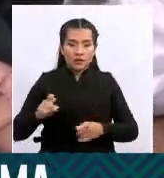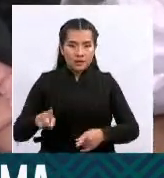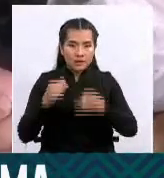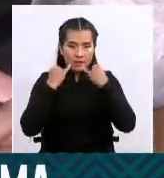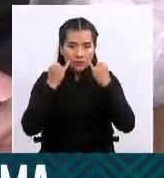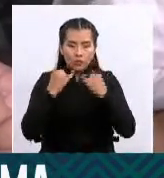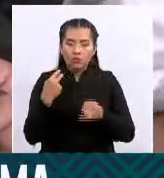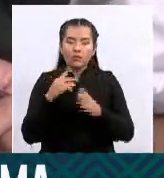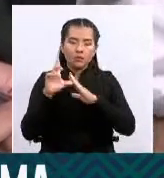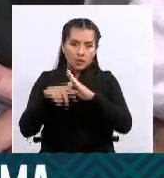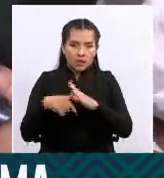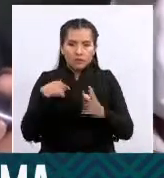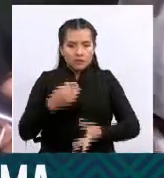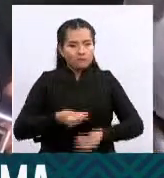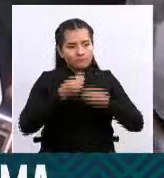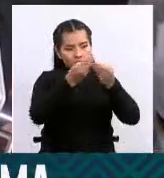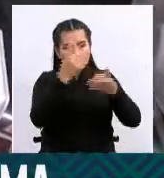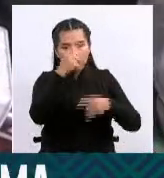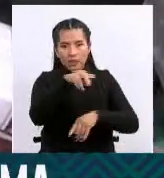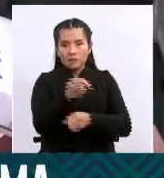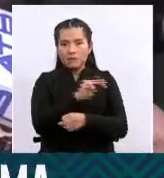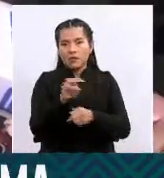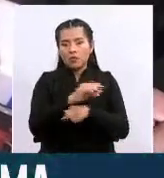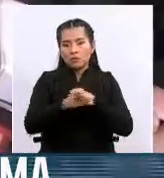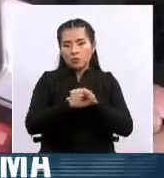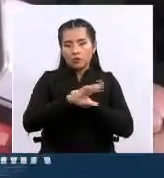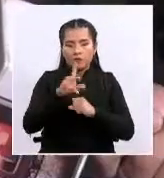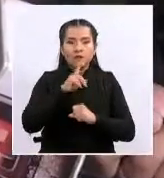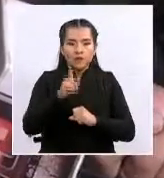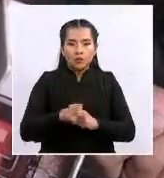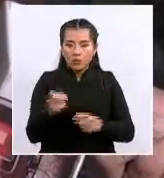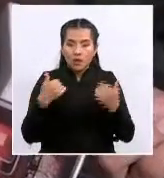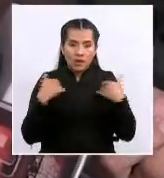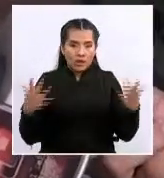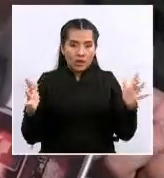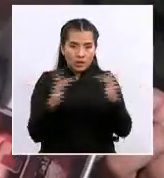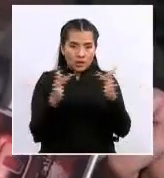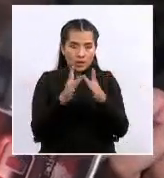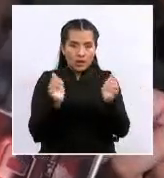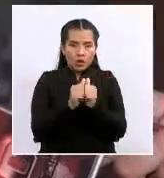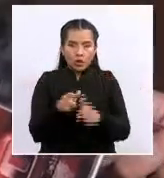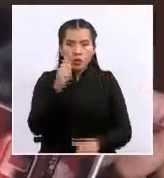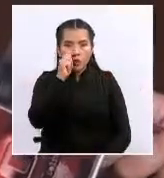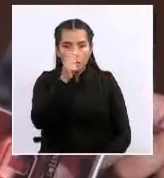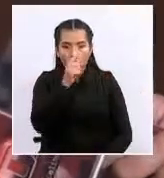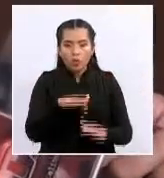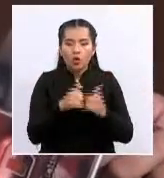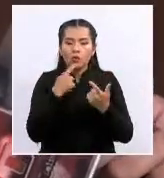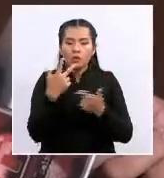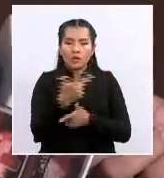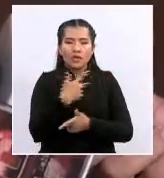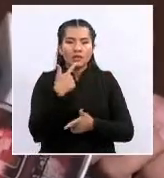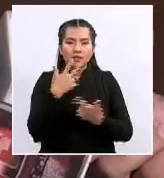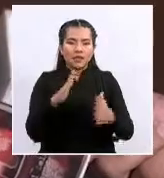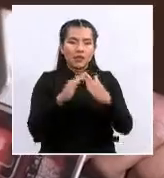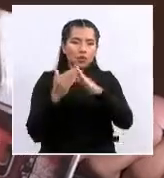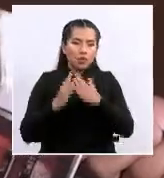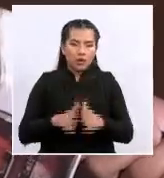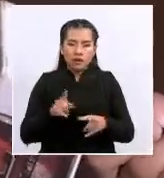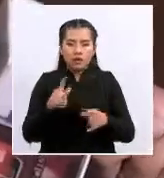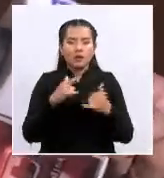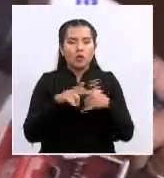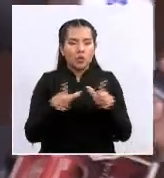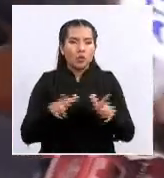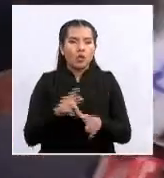pasamos información al Ministerio Público sobre si tendría algún vínculo con el narcotráfico estos tres ciudadanos acribillados en el trópico.